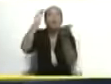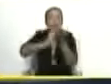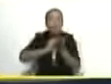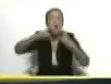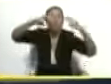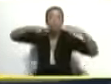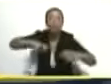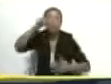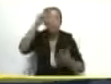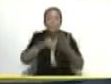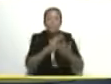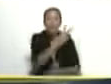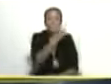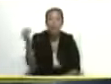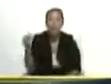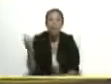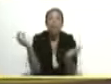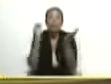precisamente en el año